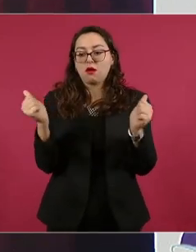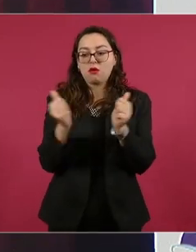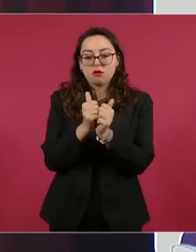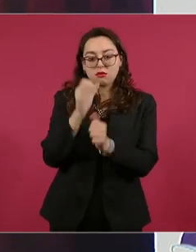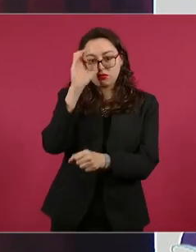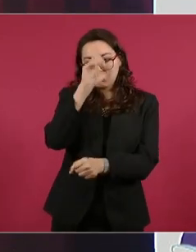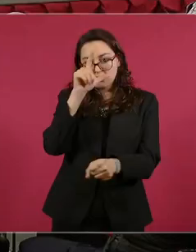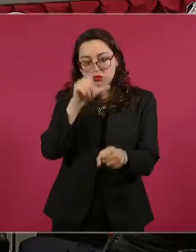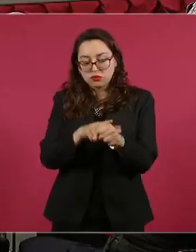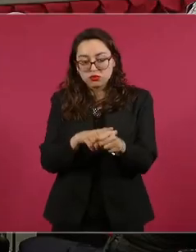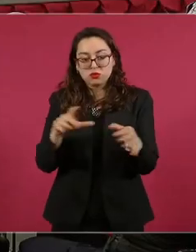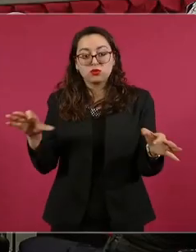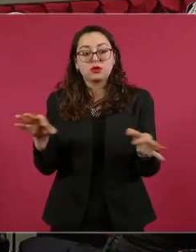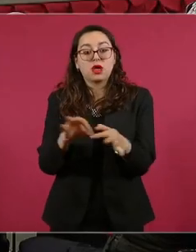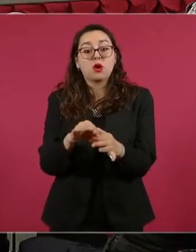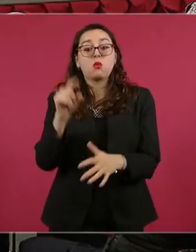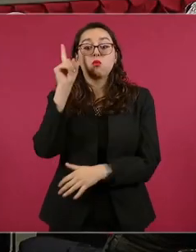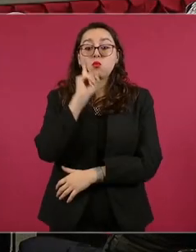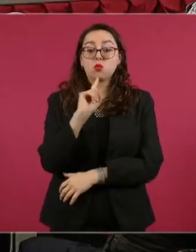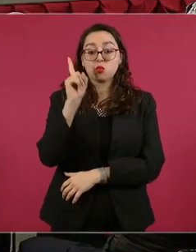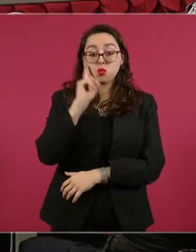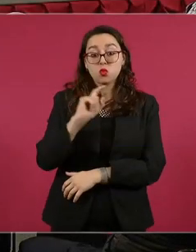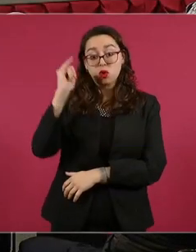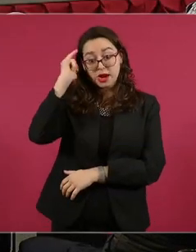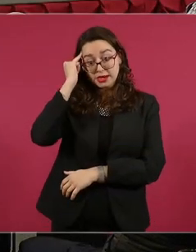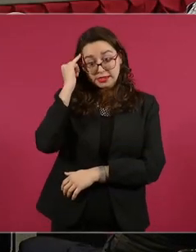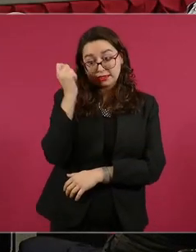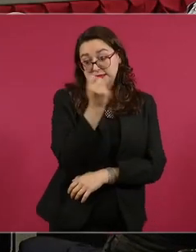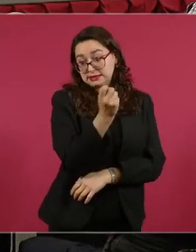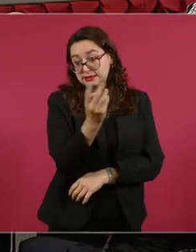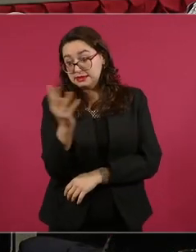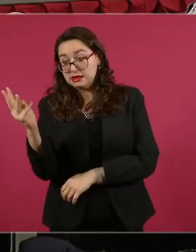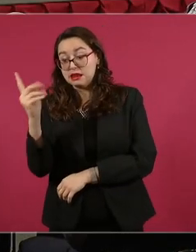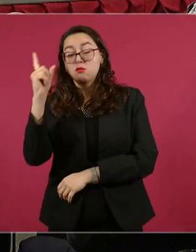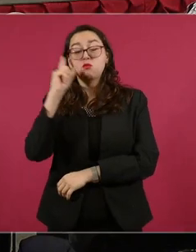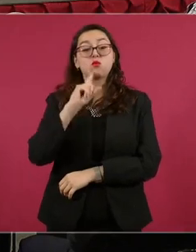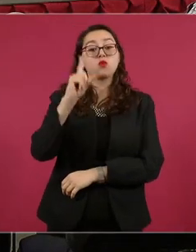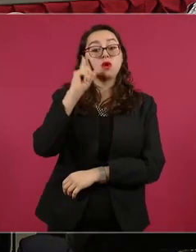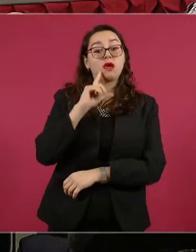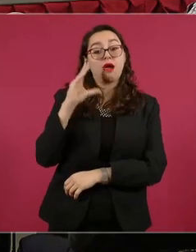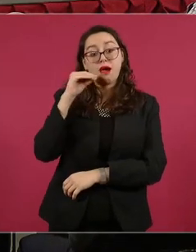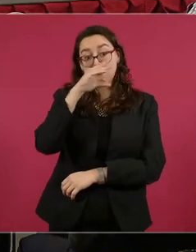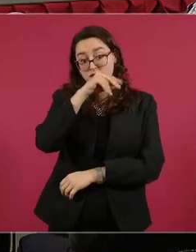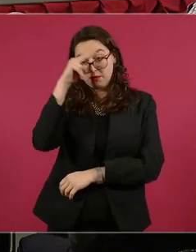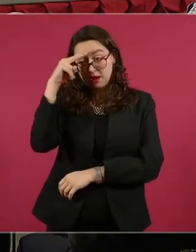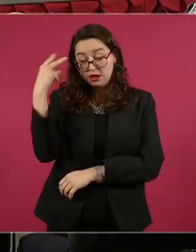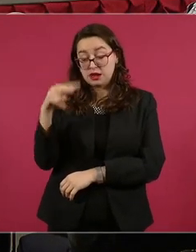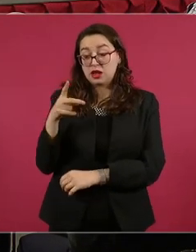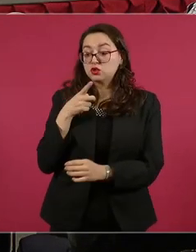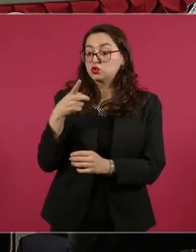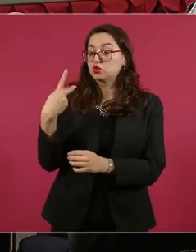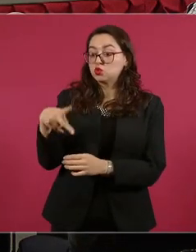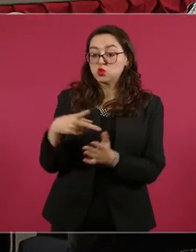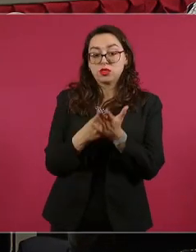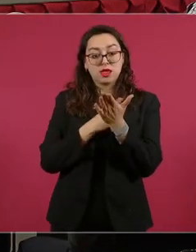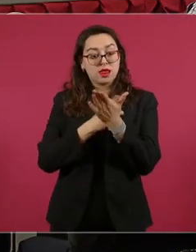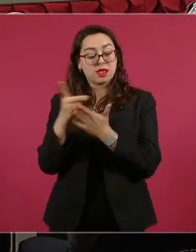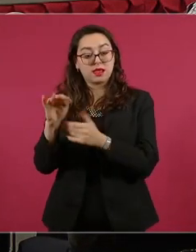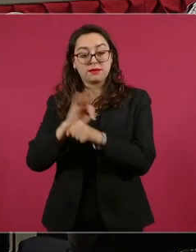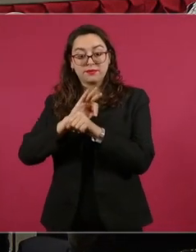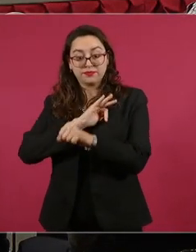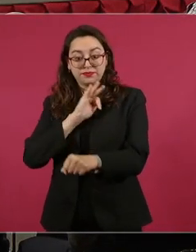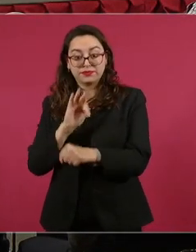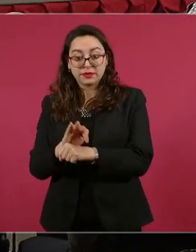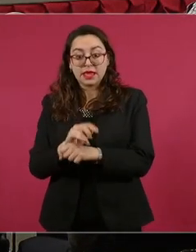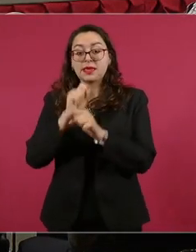garantizar los derechos de las mujeres indígenas y afromexicanas, construir y ampliar vías de comunicación,